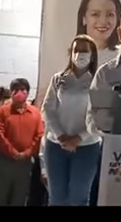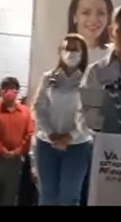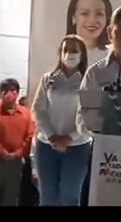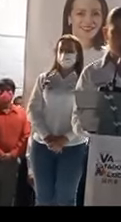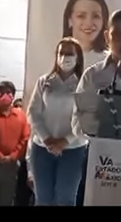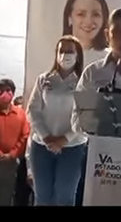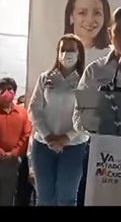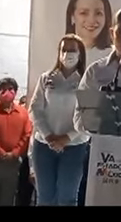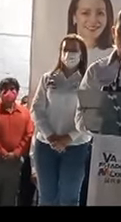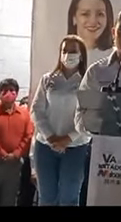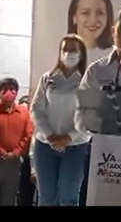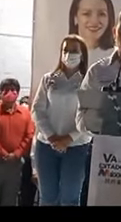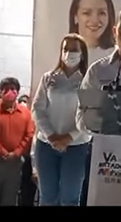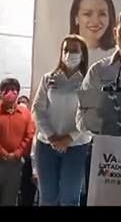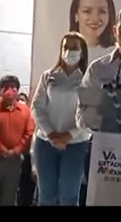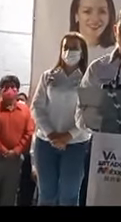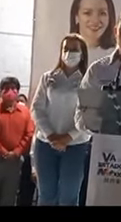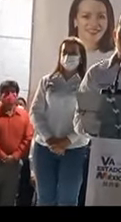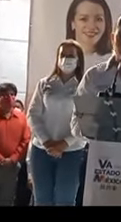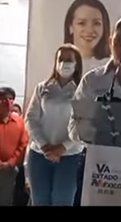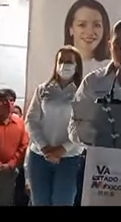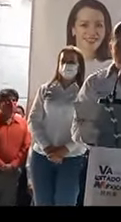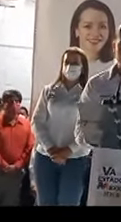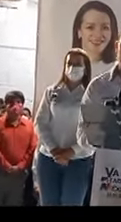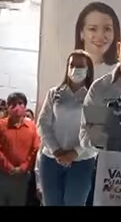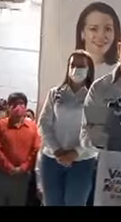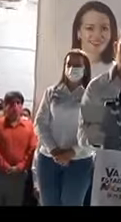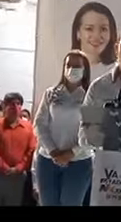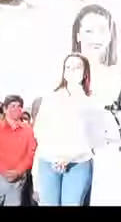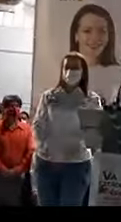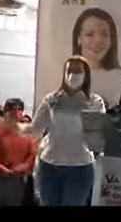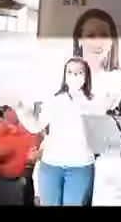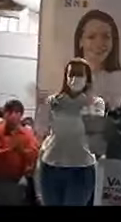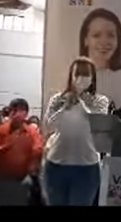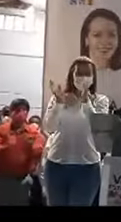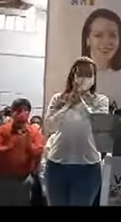la victoria. Va por México, va por el sur y va por Tejupilco.